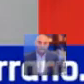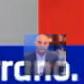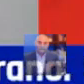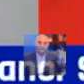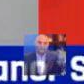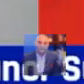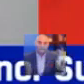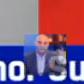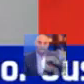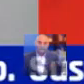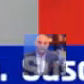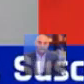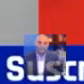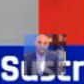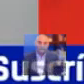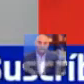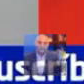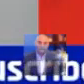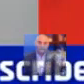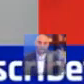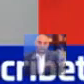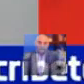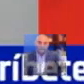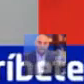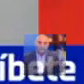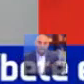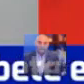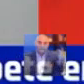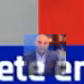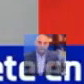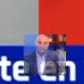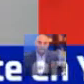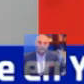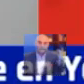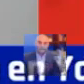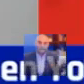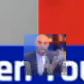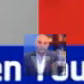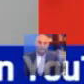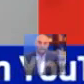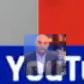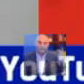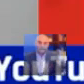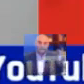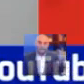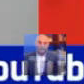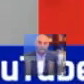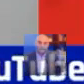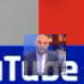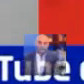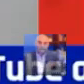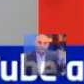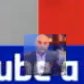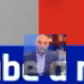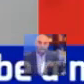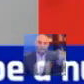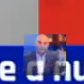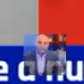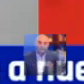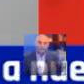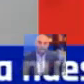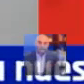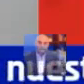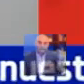campaña sangrienta que fue la evangelización. Y pues bueno, ahora que lo hace aquí